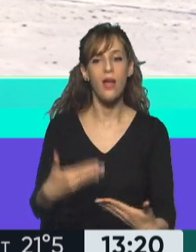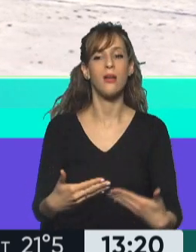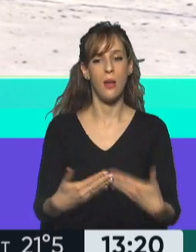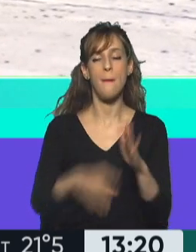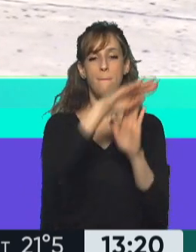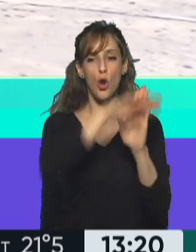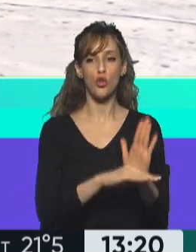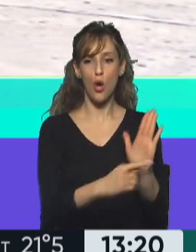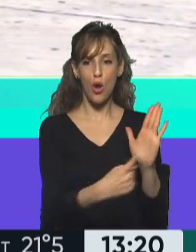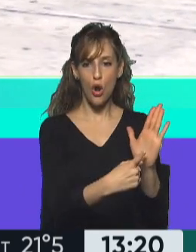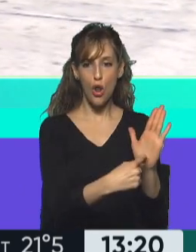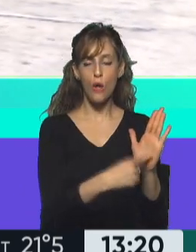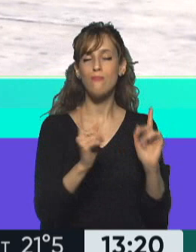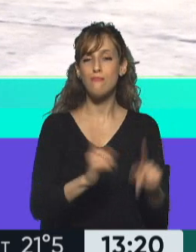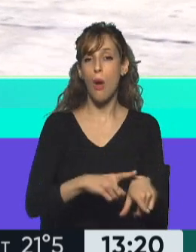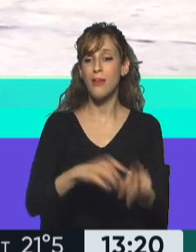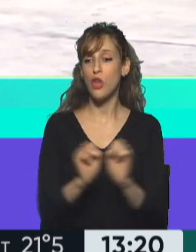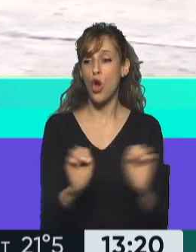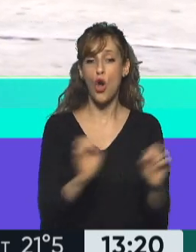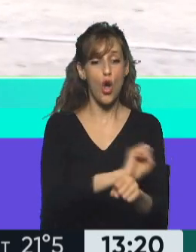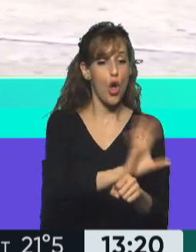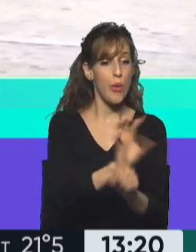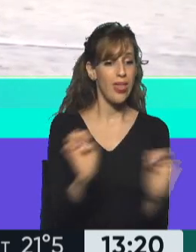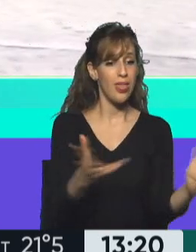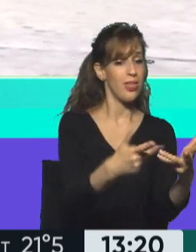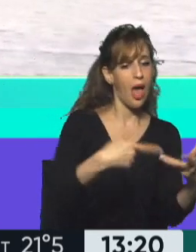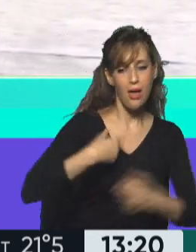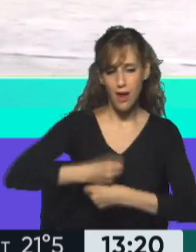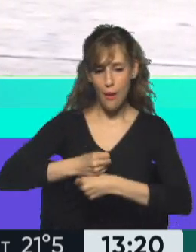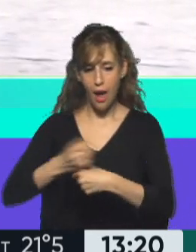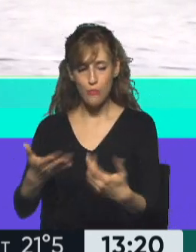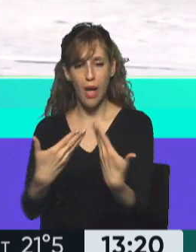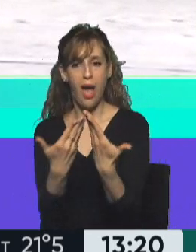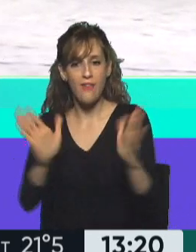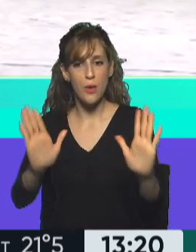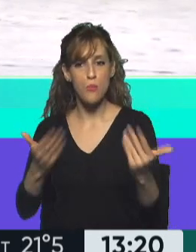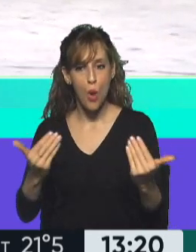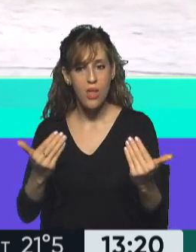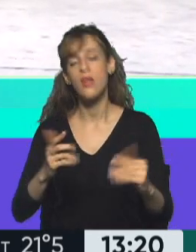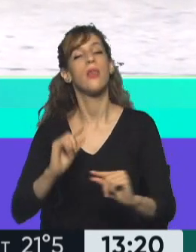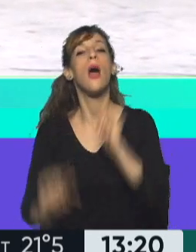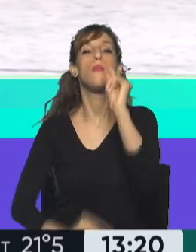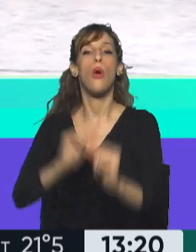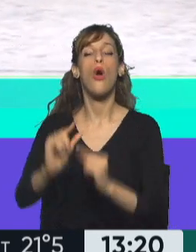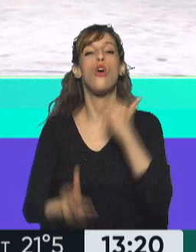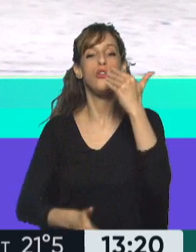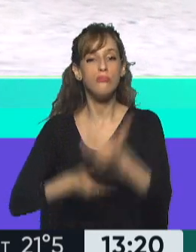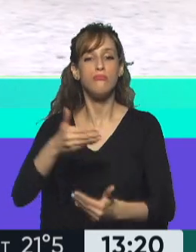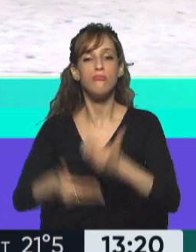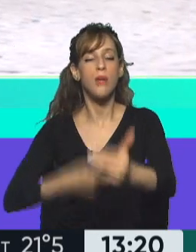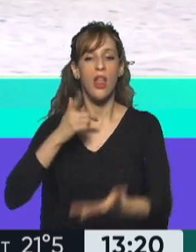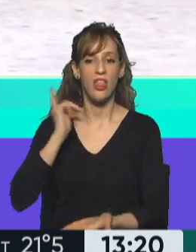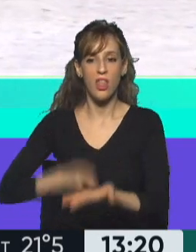para poder empezar a trabajar durante el COVID, que lo publicamos el 10 de abril, y eso hizo que progresivamente pudiésemos, con las medidas